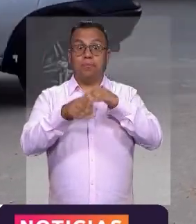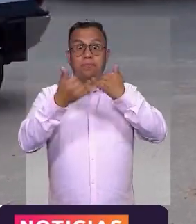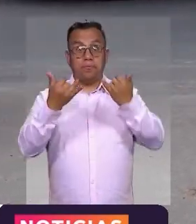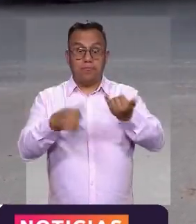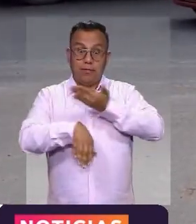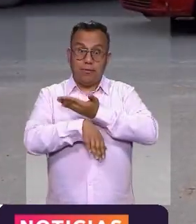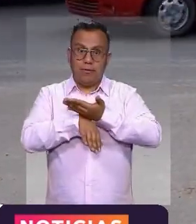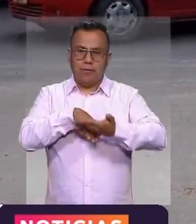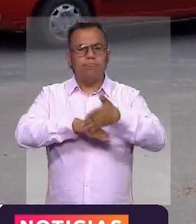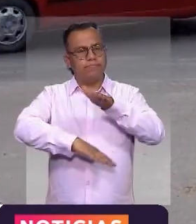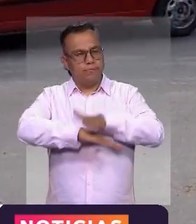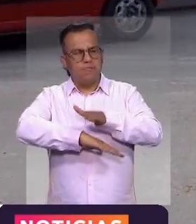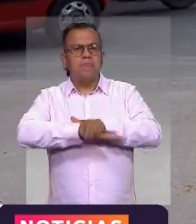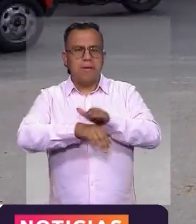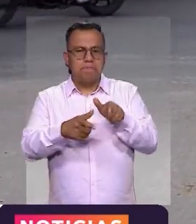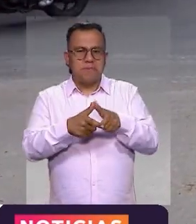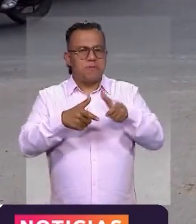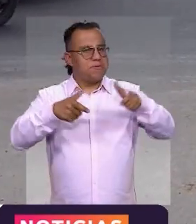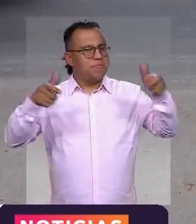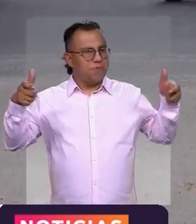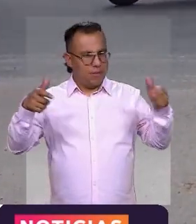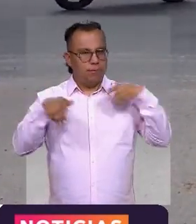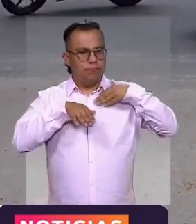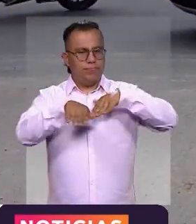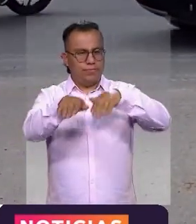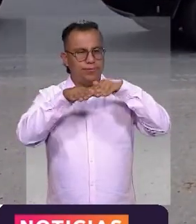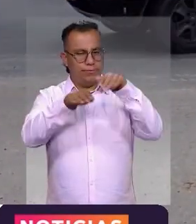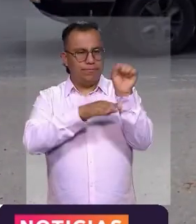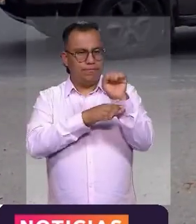en horas de la tarde incremente el flujo